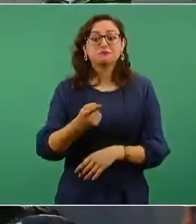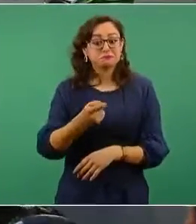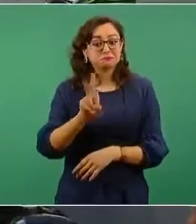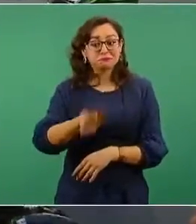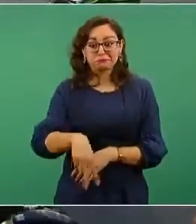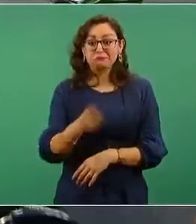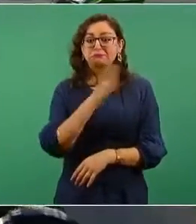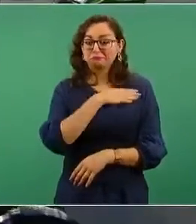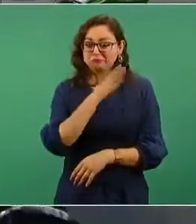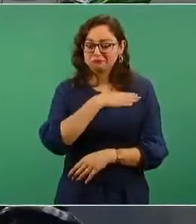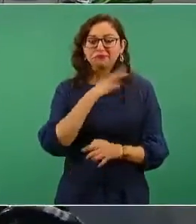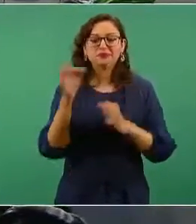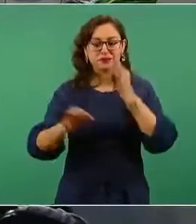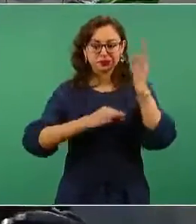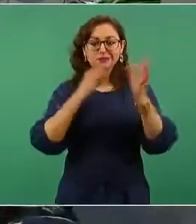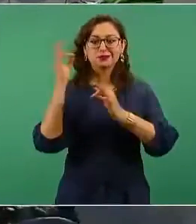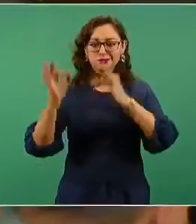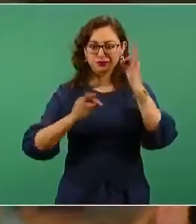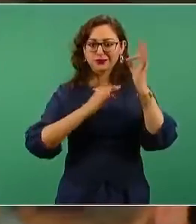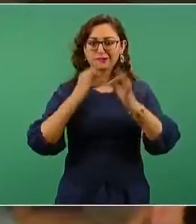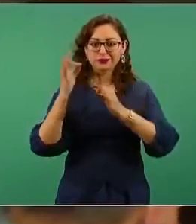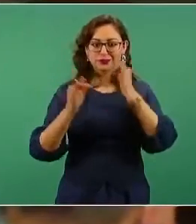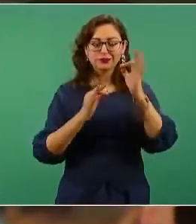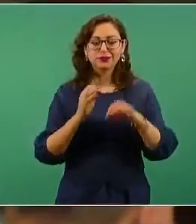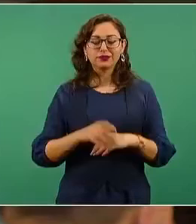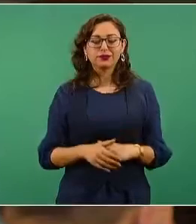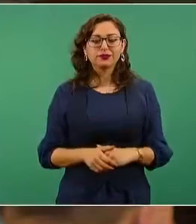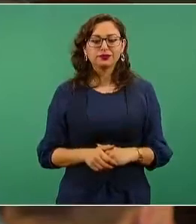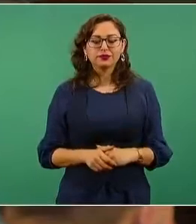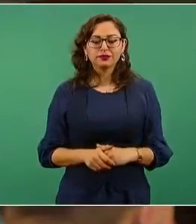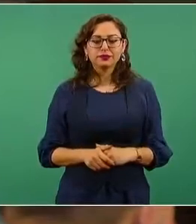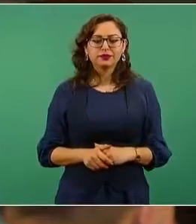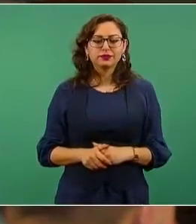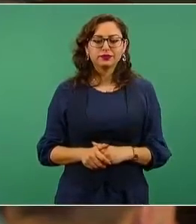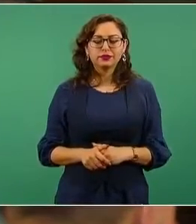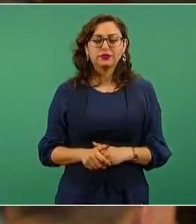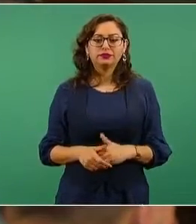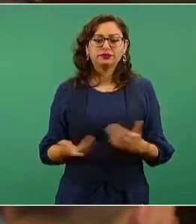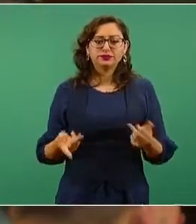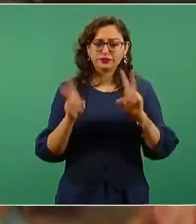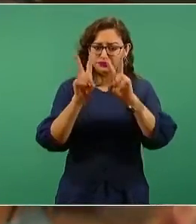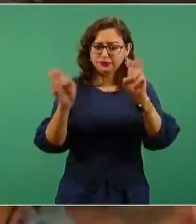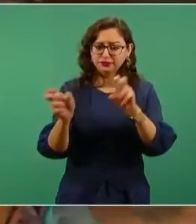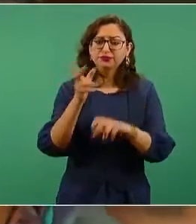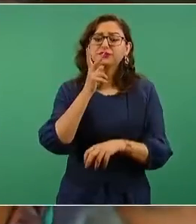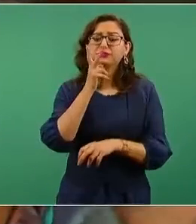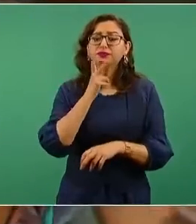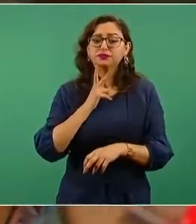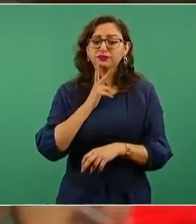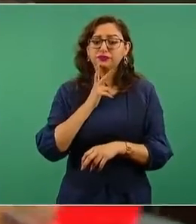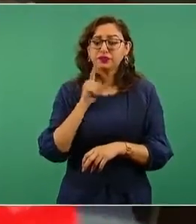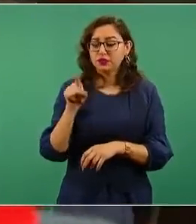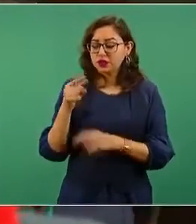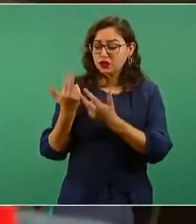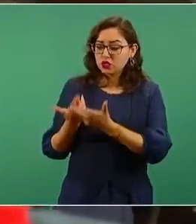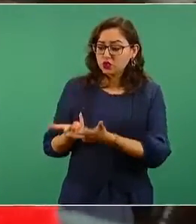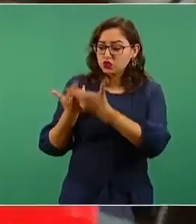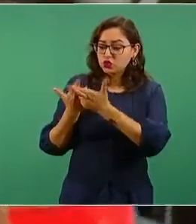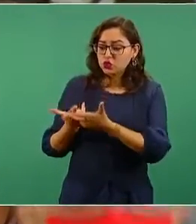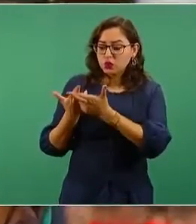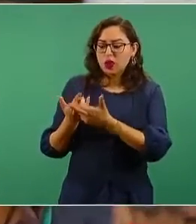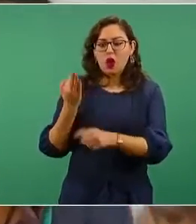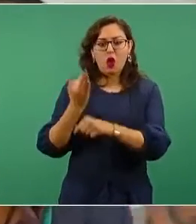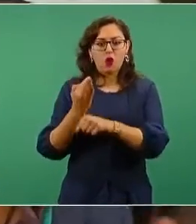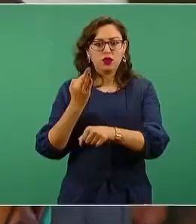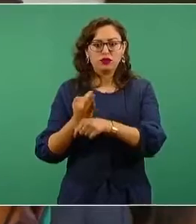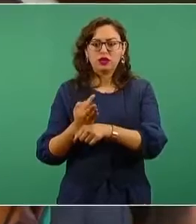lo anunció el presidente al inicio de la conferencia. Y hablando sobre el petróleo, sobre los excedentes por el alza del